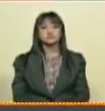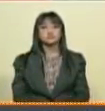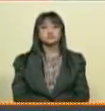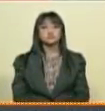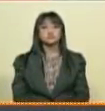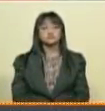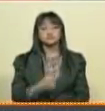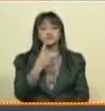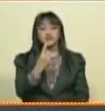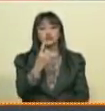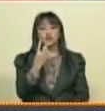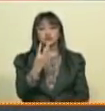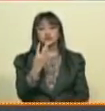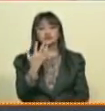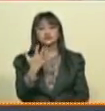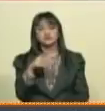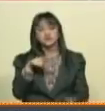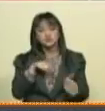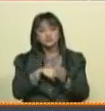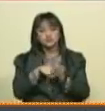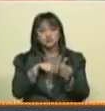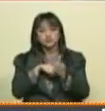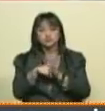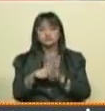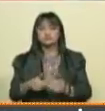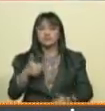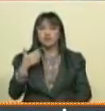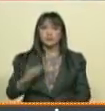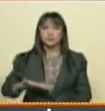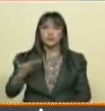en 135 espacios priorizados,